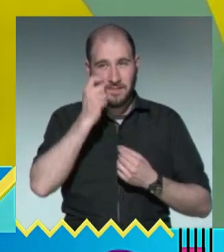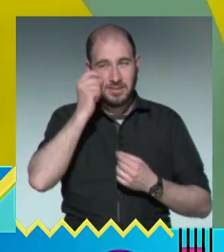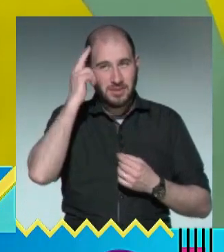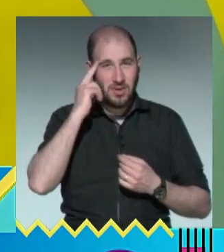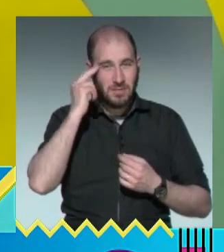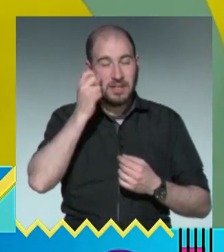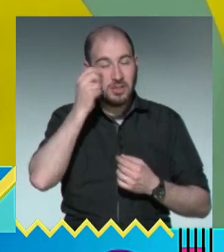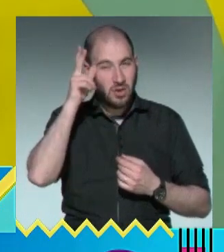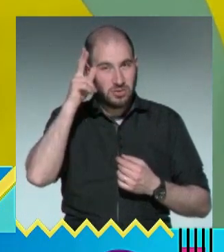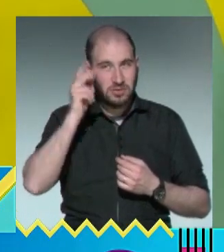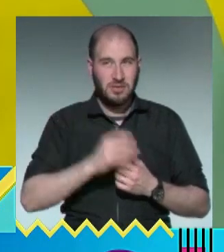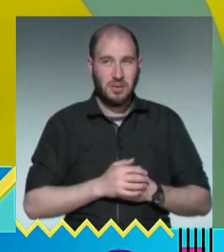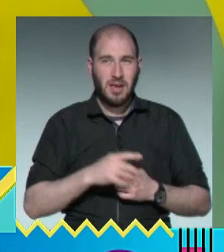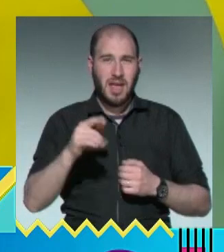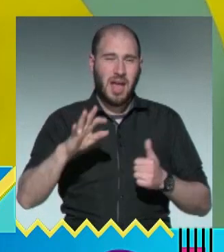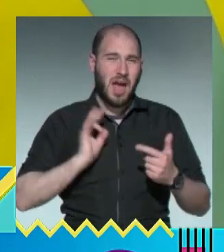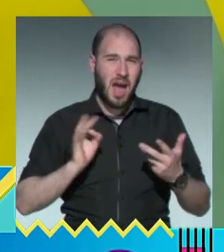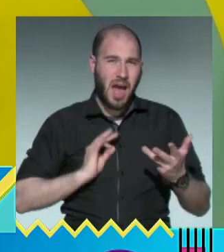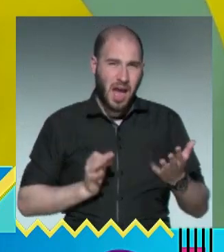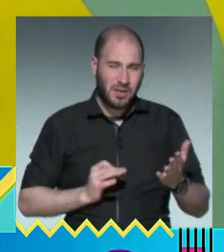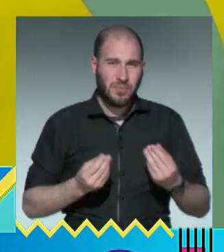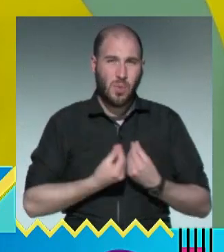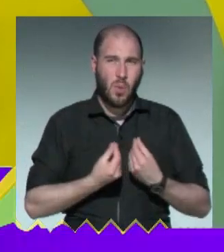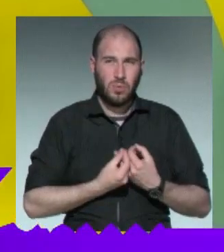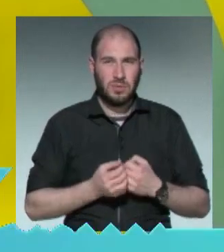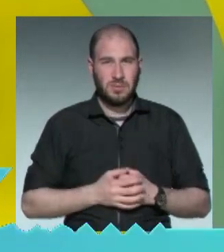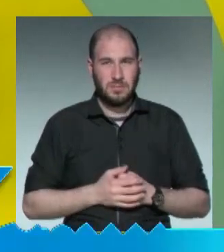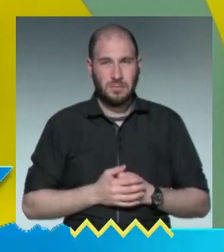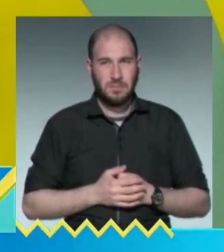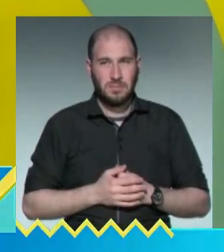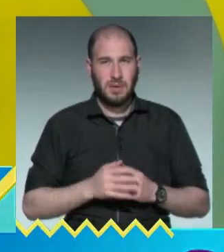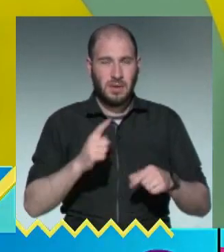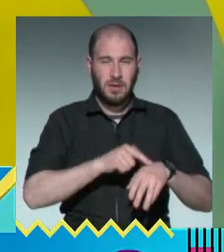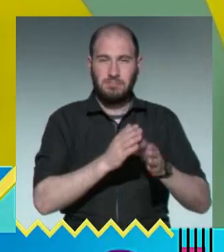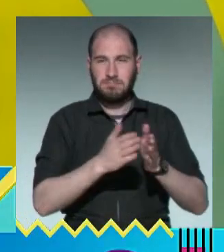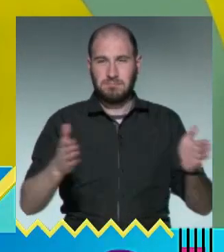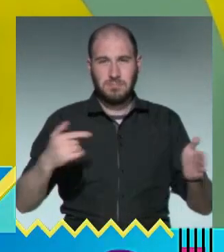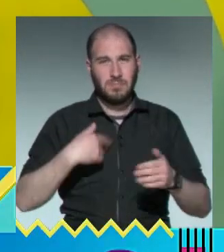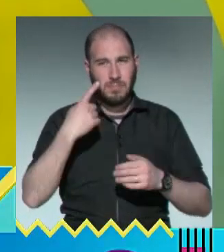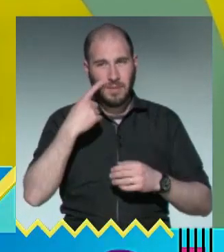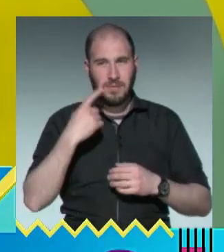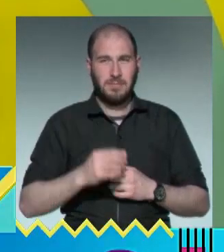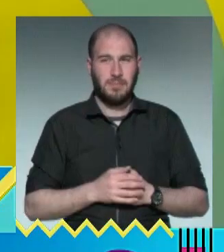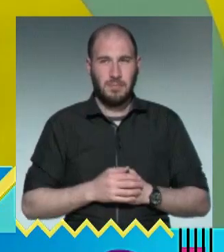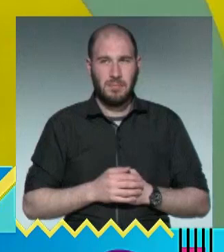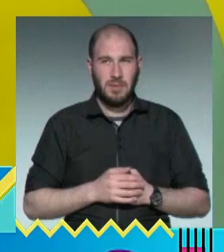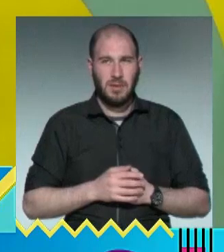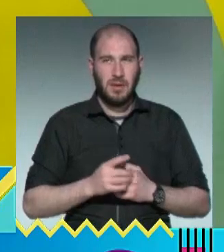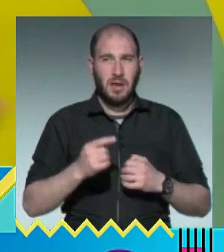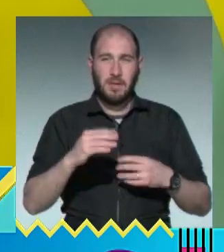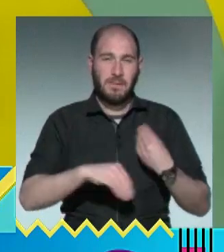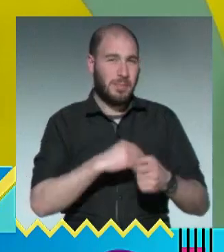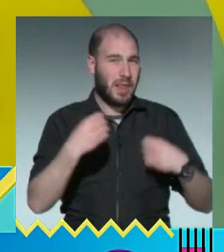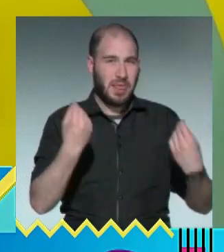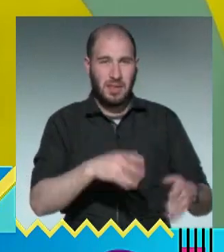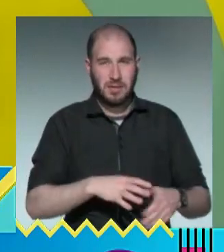así que son muchos años, muchas cosas que se vivieron en toda esa etapa que viví, ¿sí? Donde uno tiene que dejar la